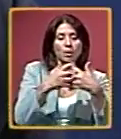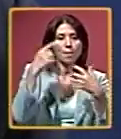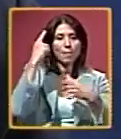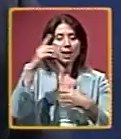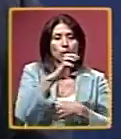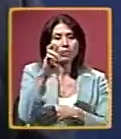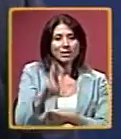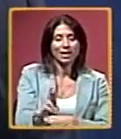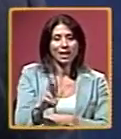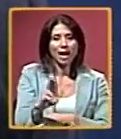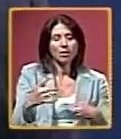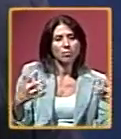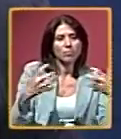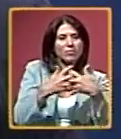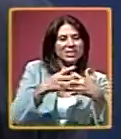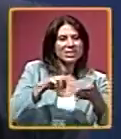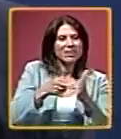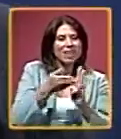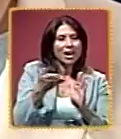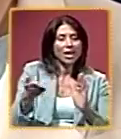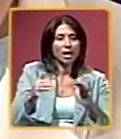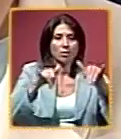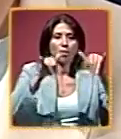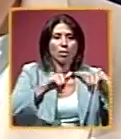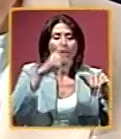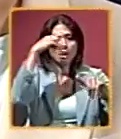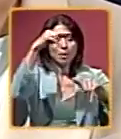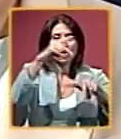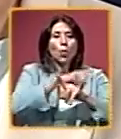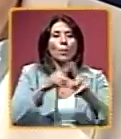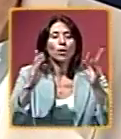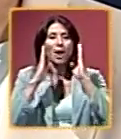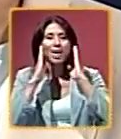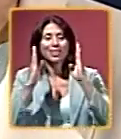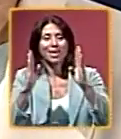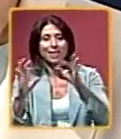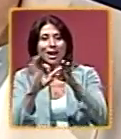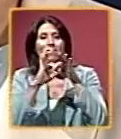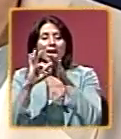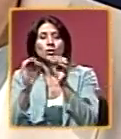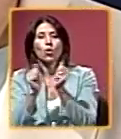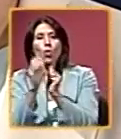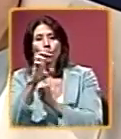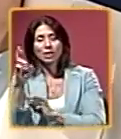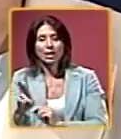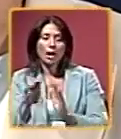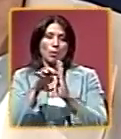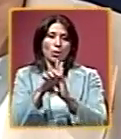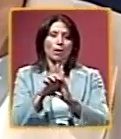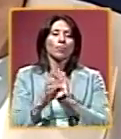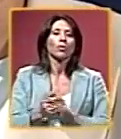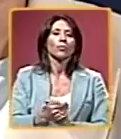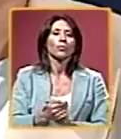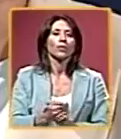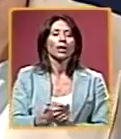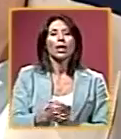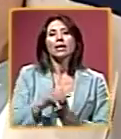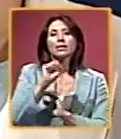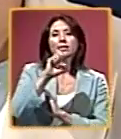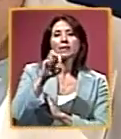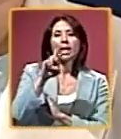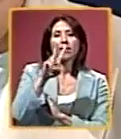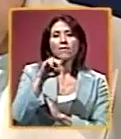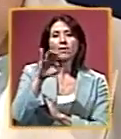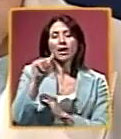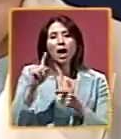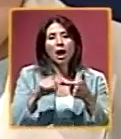Concurrentes quiere decir que tienen sede en México, pero que atienden la relación bilateral con Costa Rica. Voy a dar ejemplos, por ejemplo, Serbia,